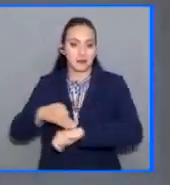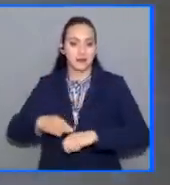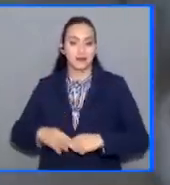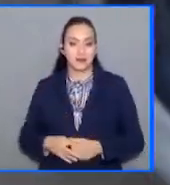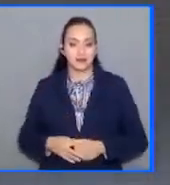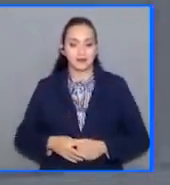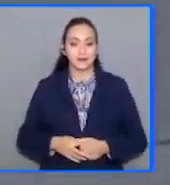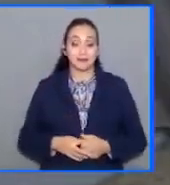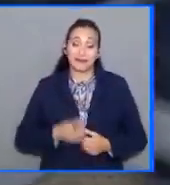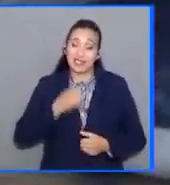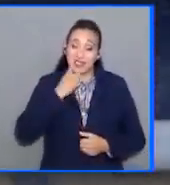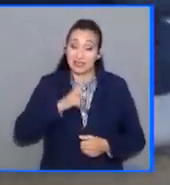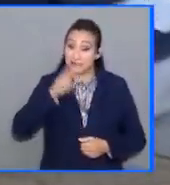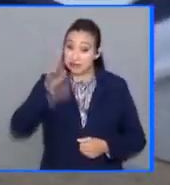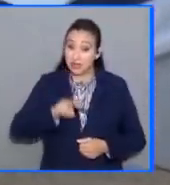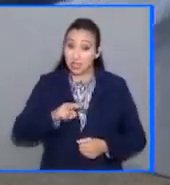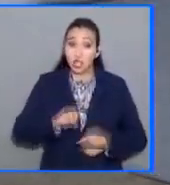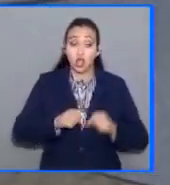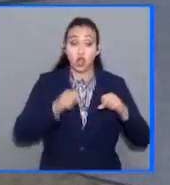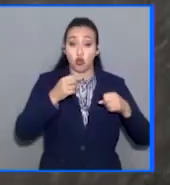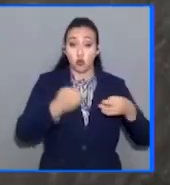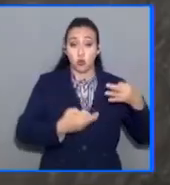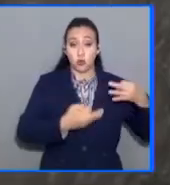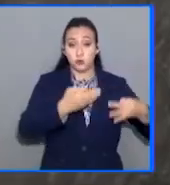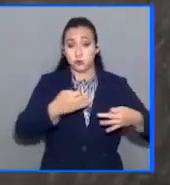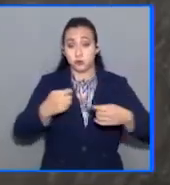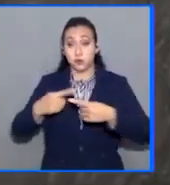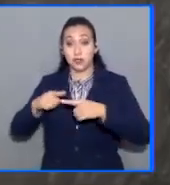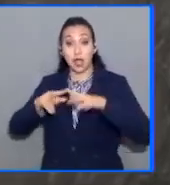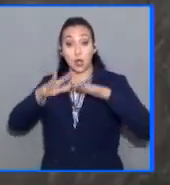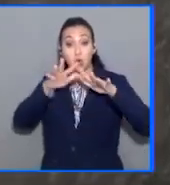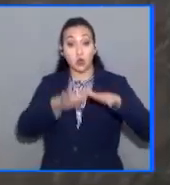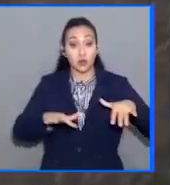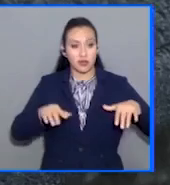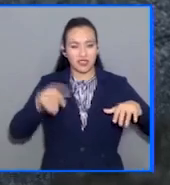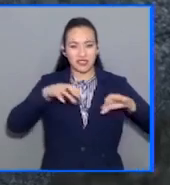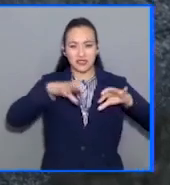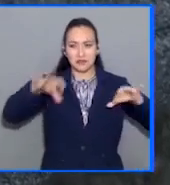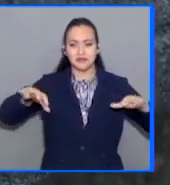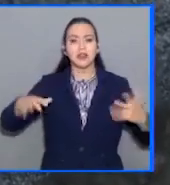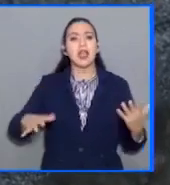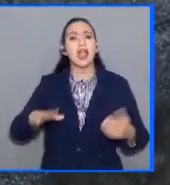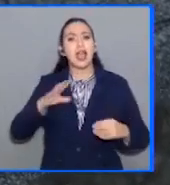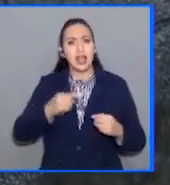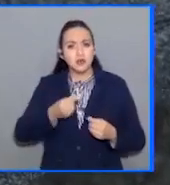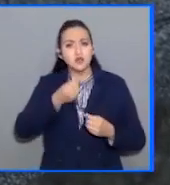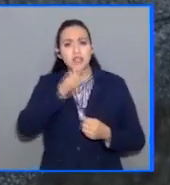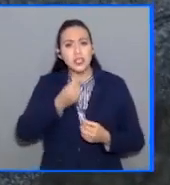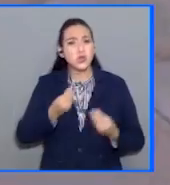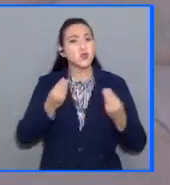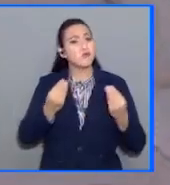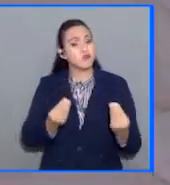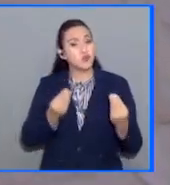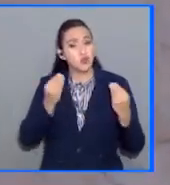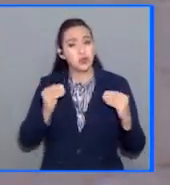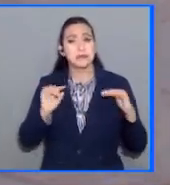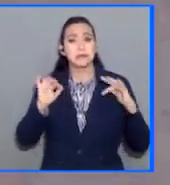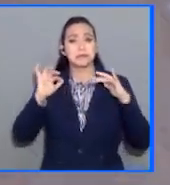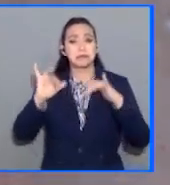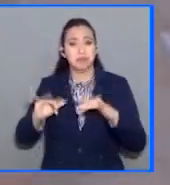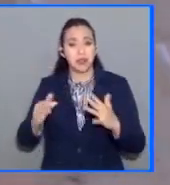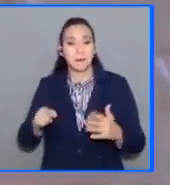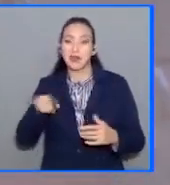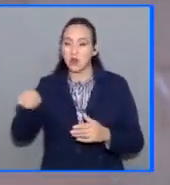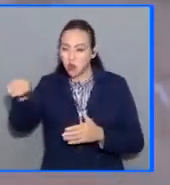los juzgados familiares llegan a estar presentes con mayor frecuencia niñas, niños y adolescentes, y son estos espacios los